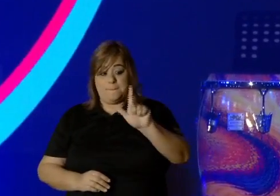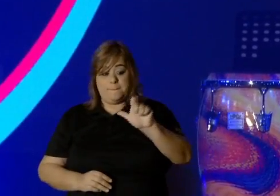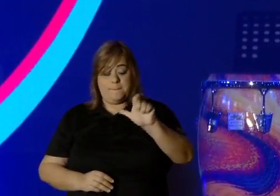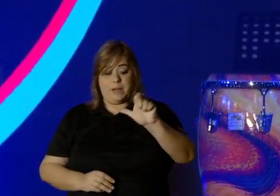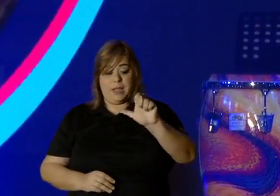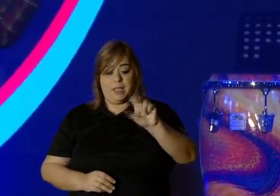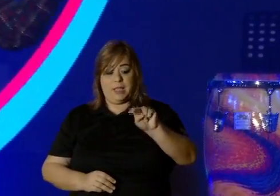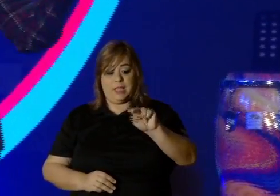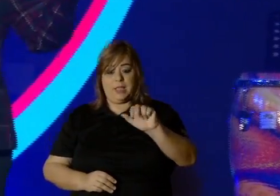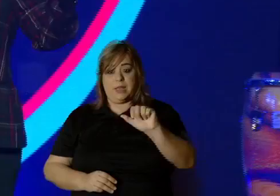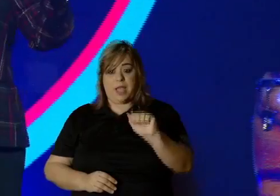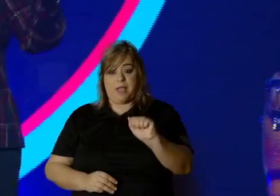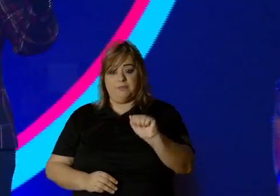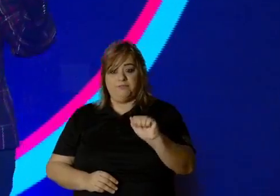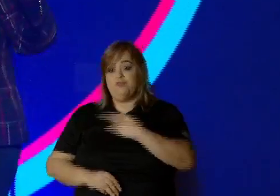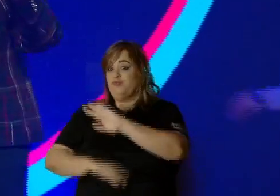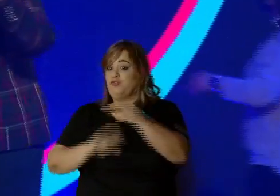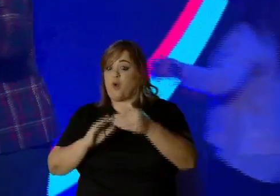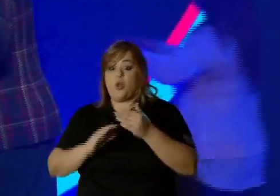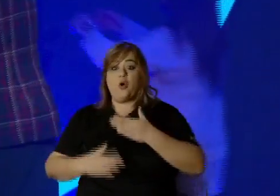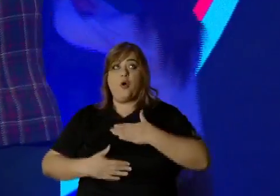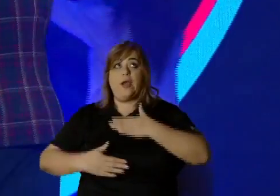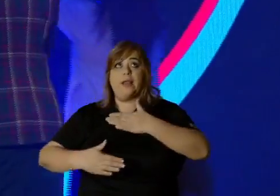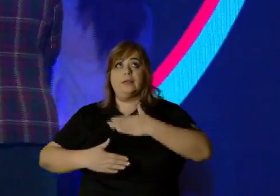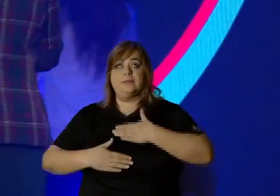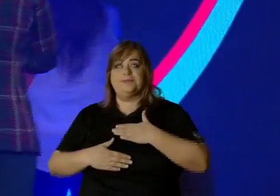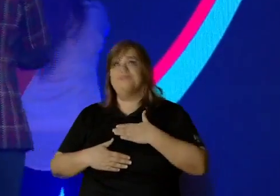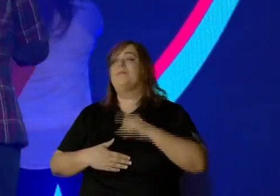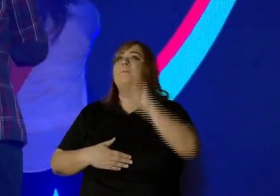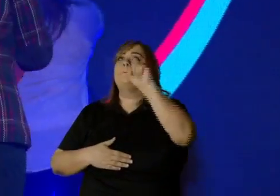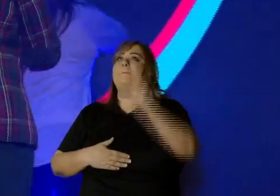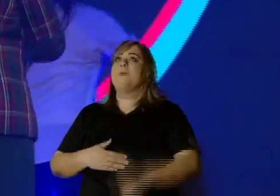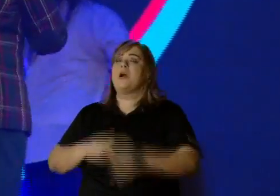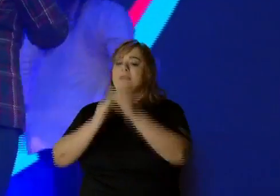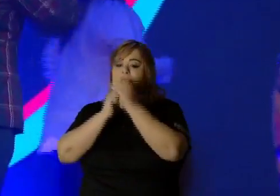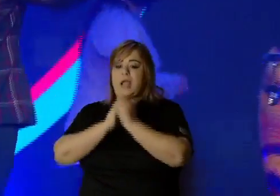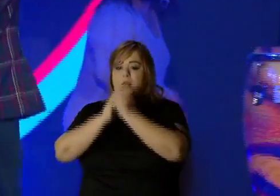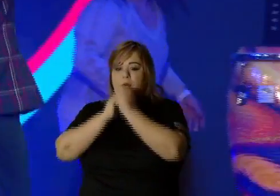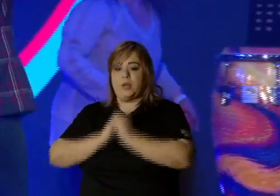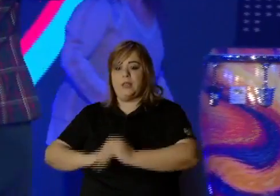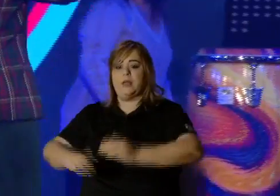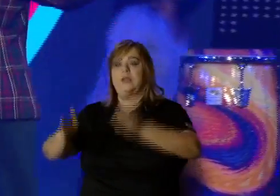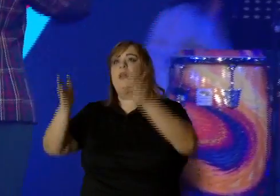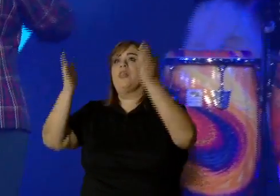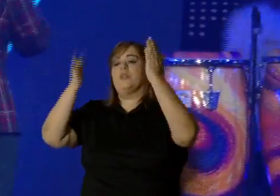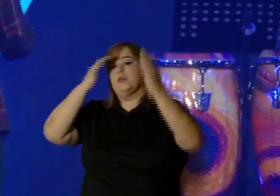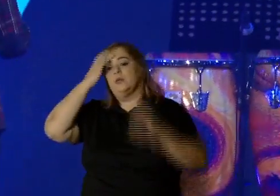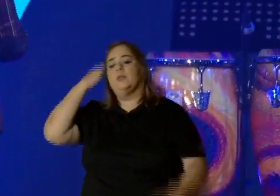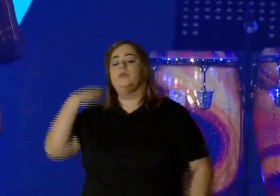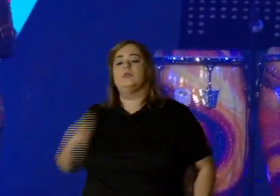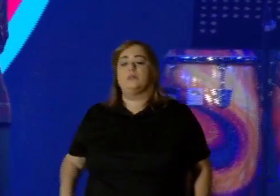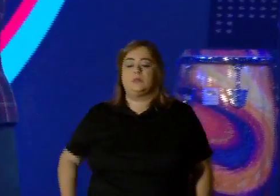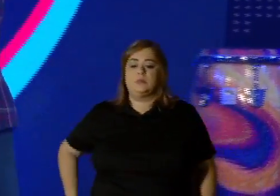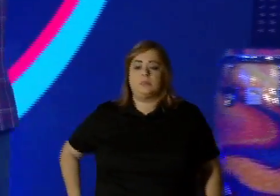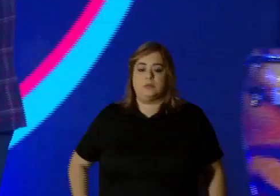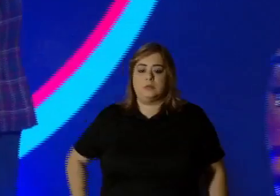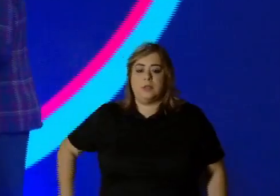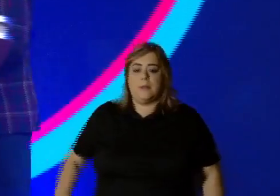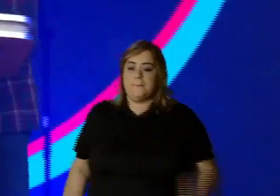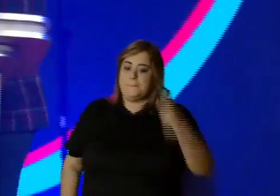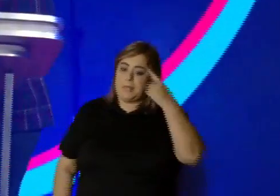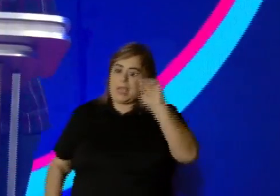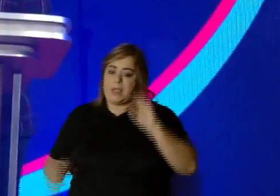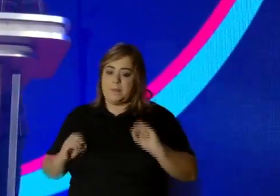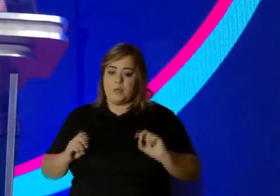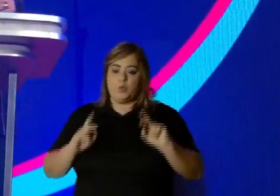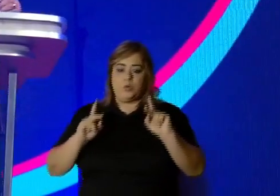todo lo que respire, eso es. Verifícame, Yeli, la luz de aquí. Gracias. Para mí es un